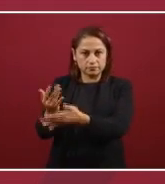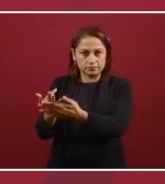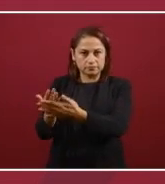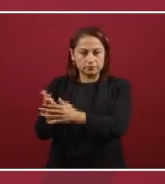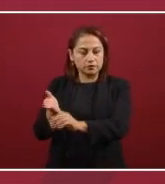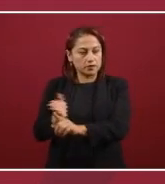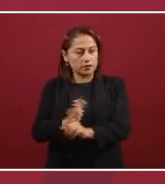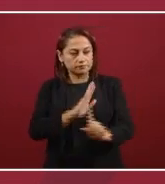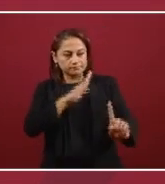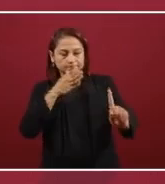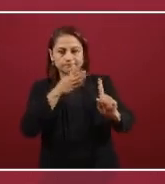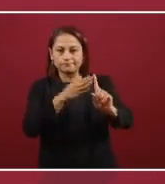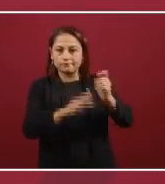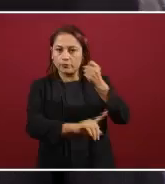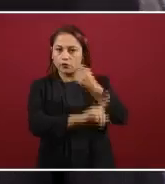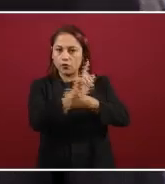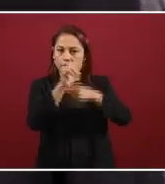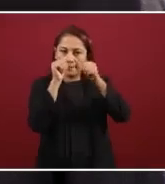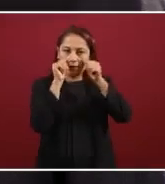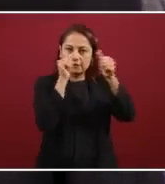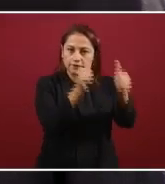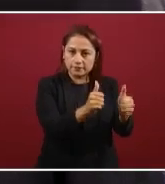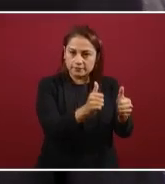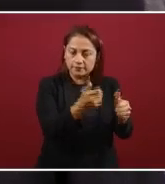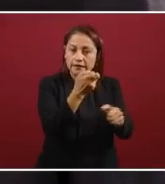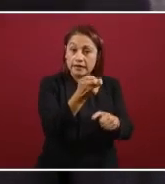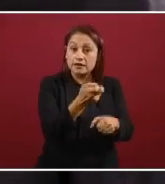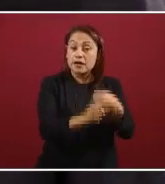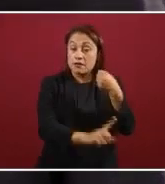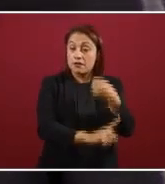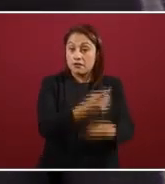grave problema de salud.